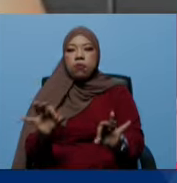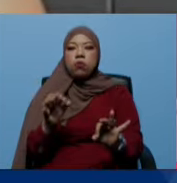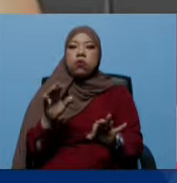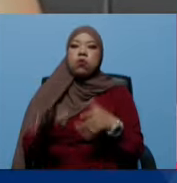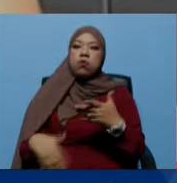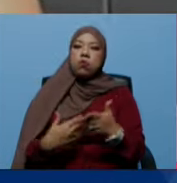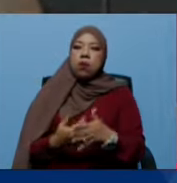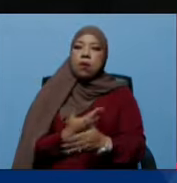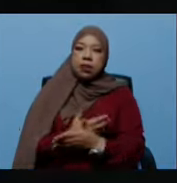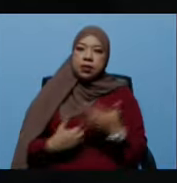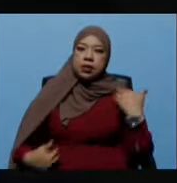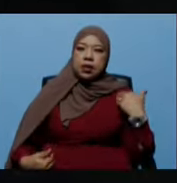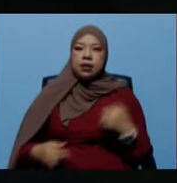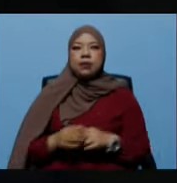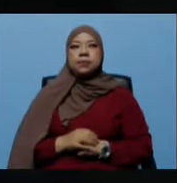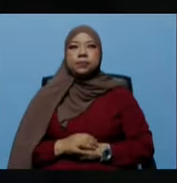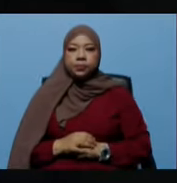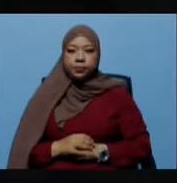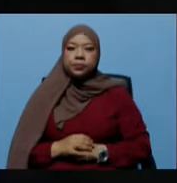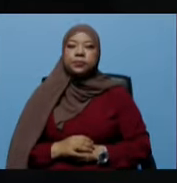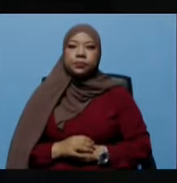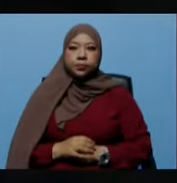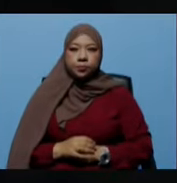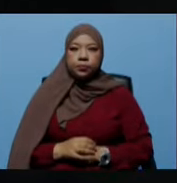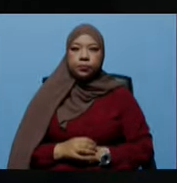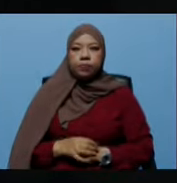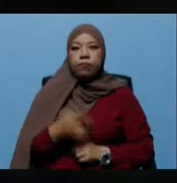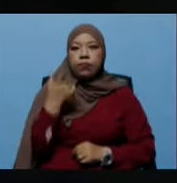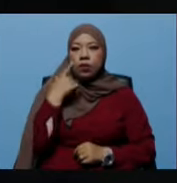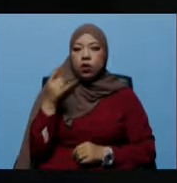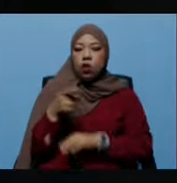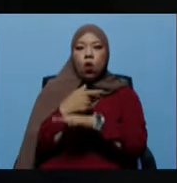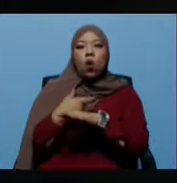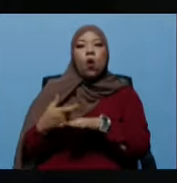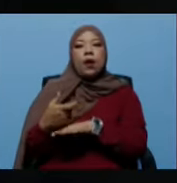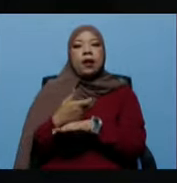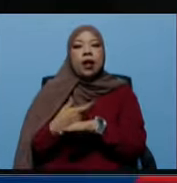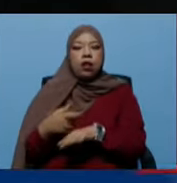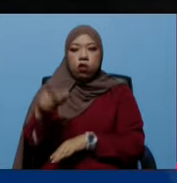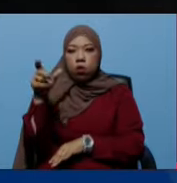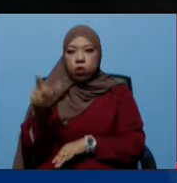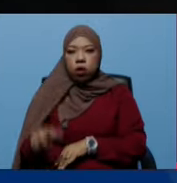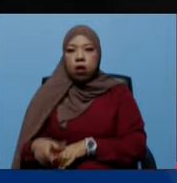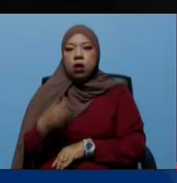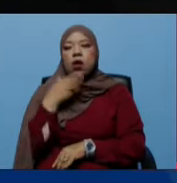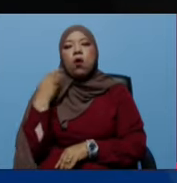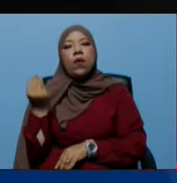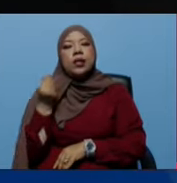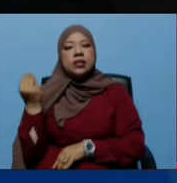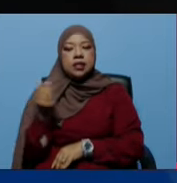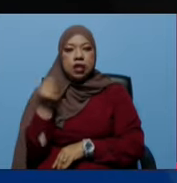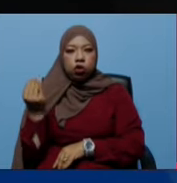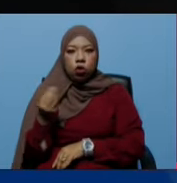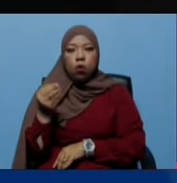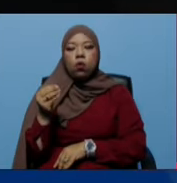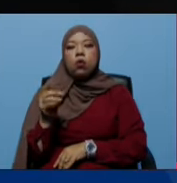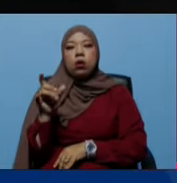usted, presidente. Allá estaba Víctor Clark, el gobernador, joven gobernador,